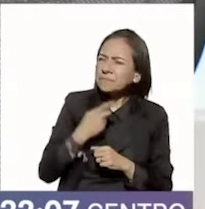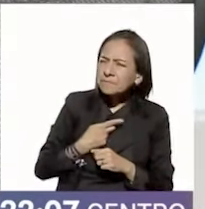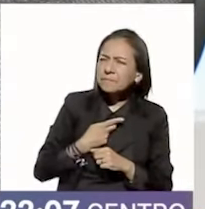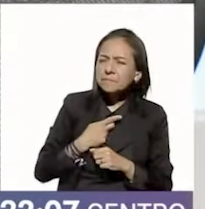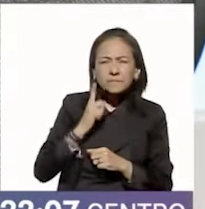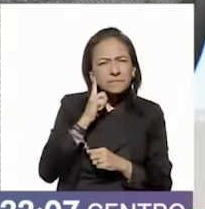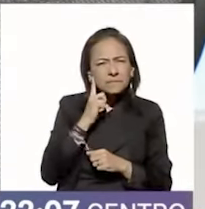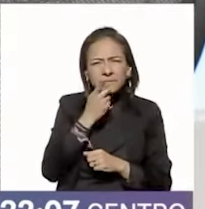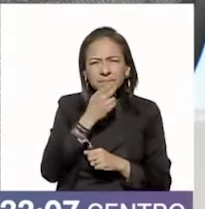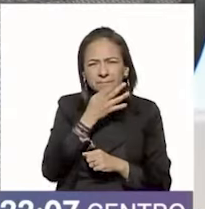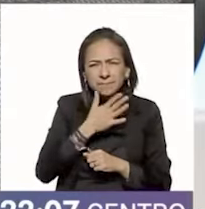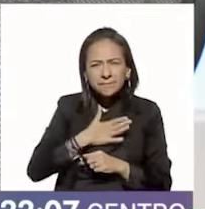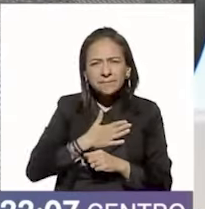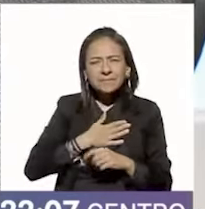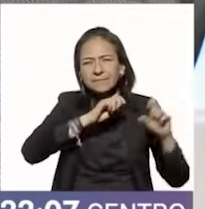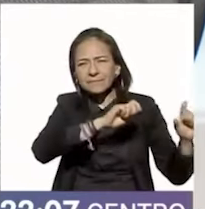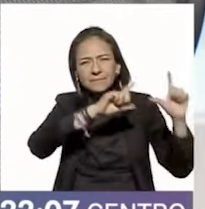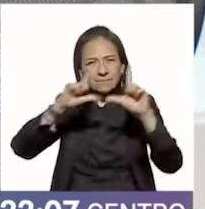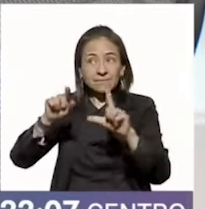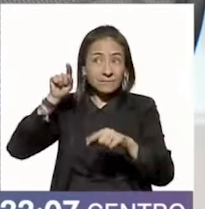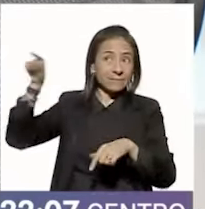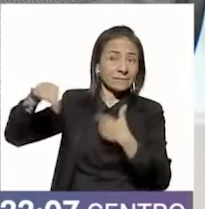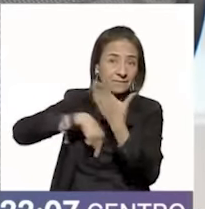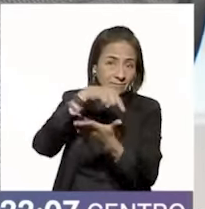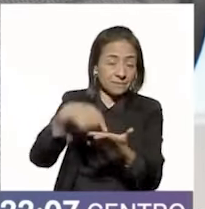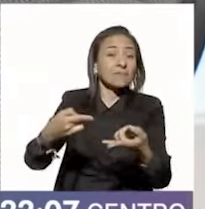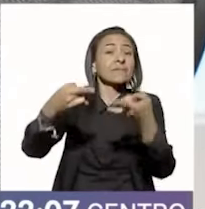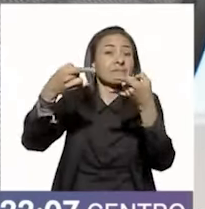ahí unas imágenes desde el Zócalo, como ven, si vamos a ver cómo está la cosa por allá.